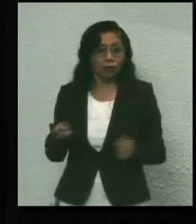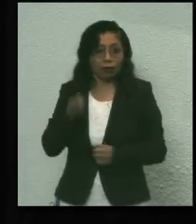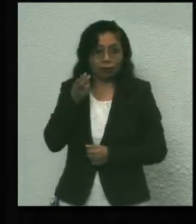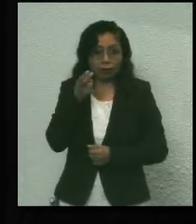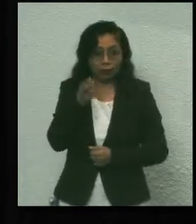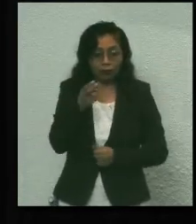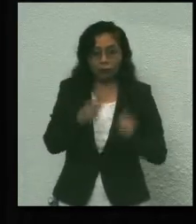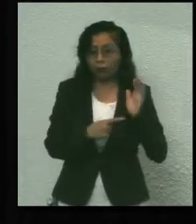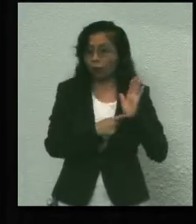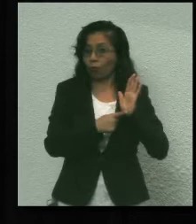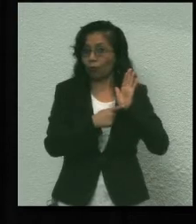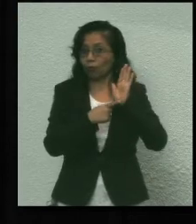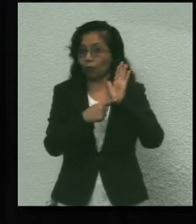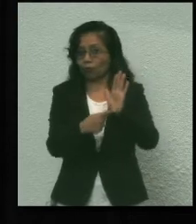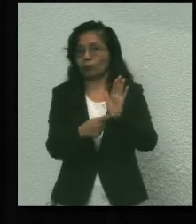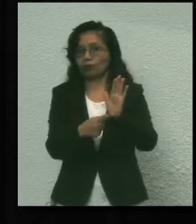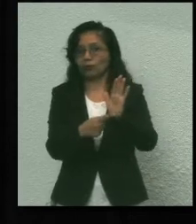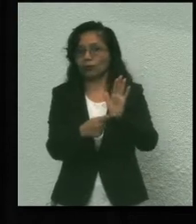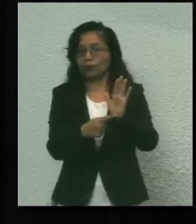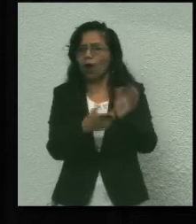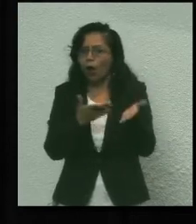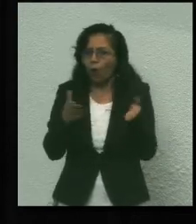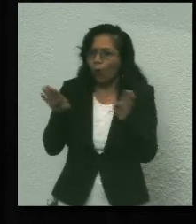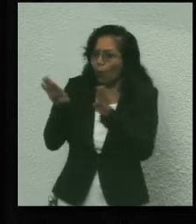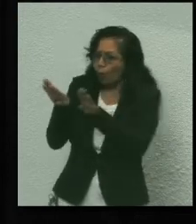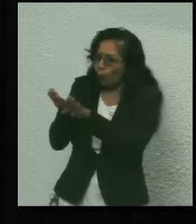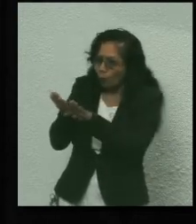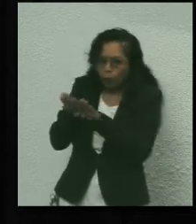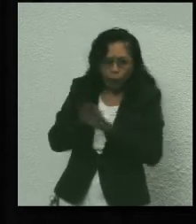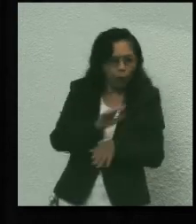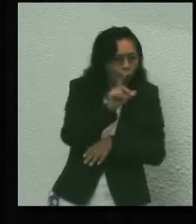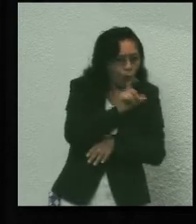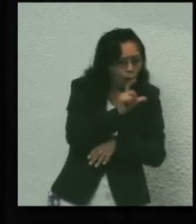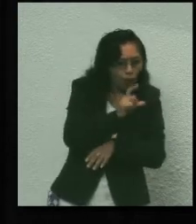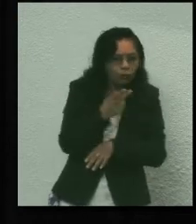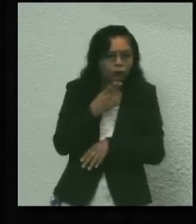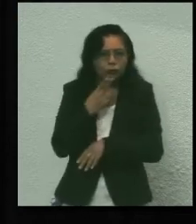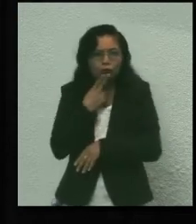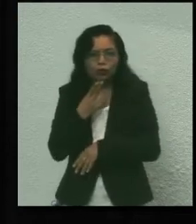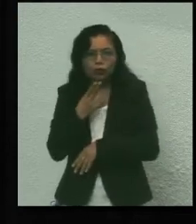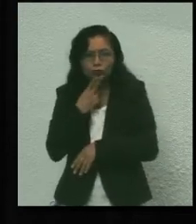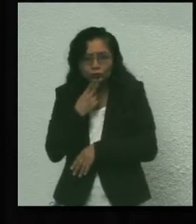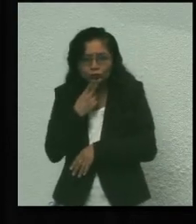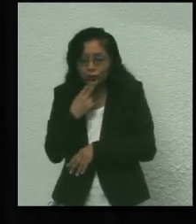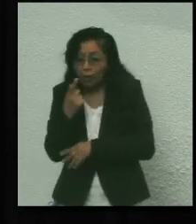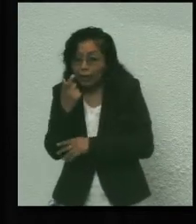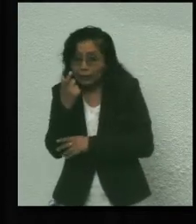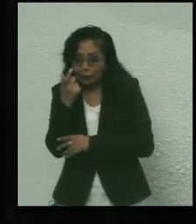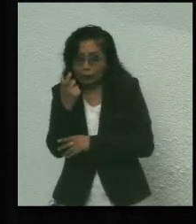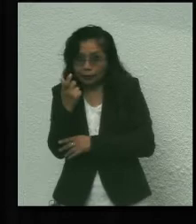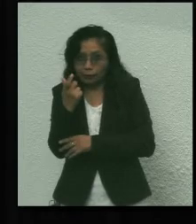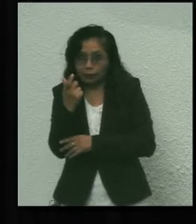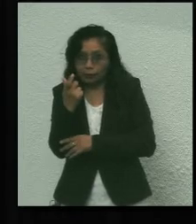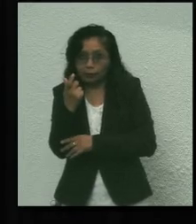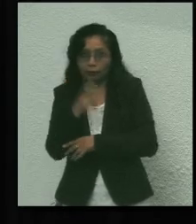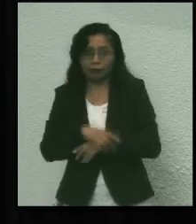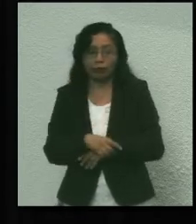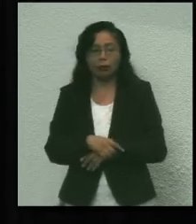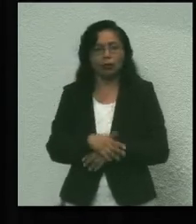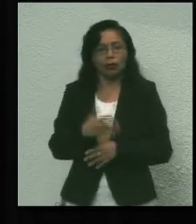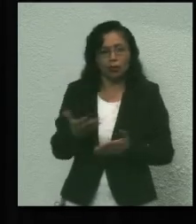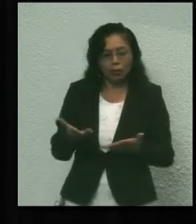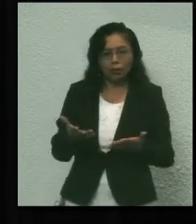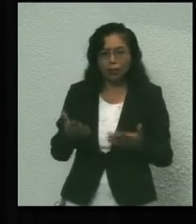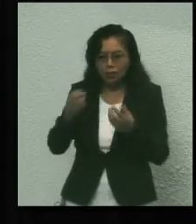demostrar cómo y cuándo se utiliza cada peso. Nos